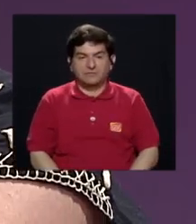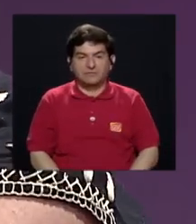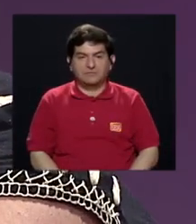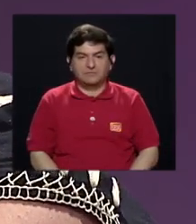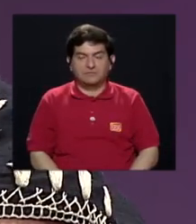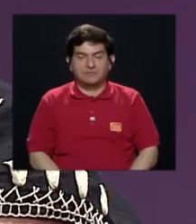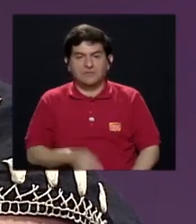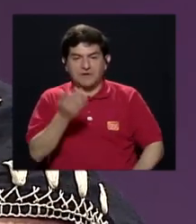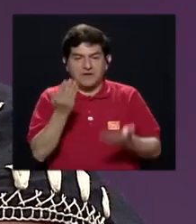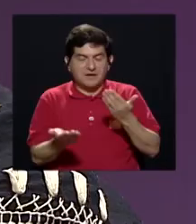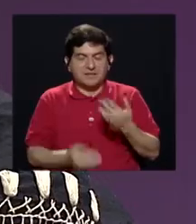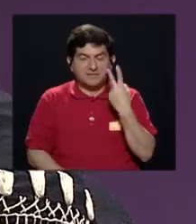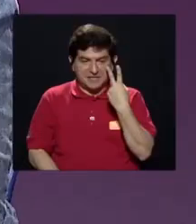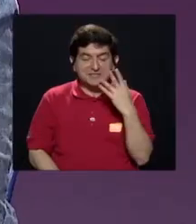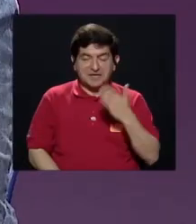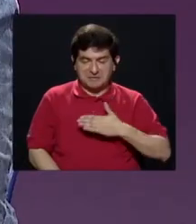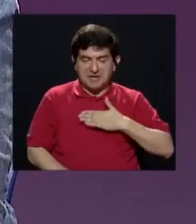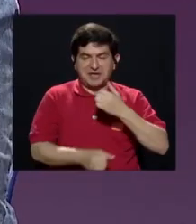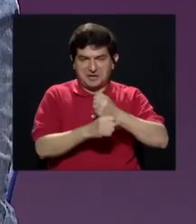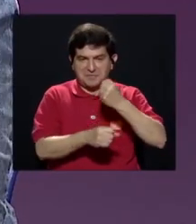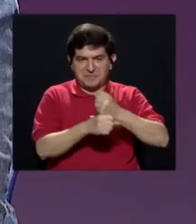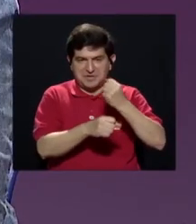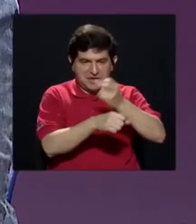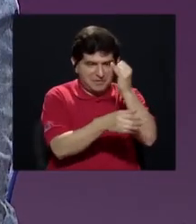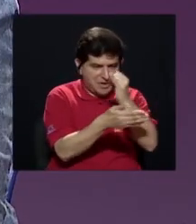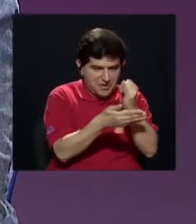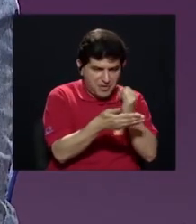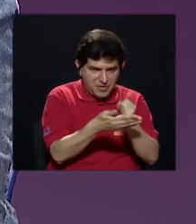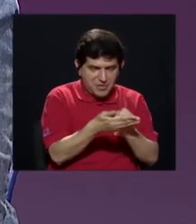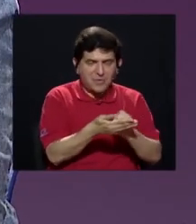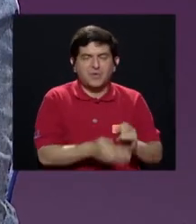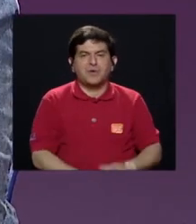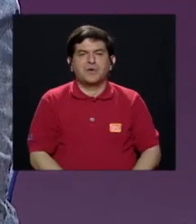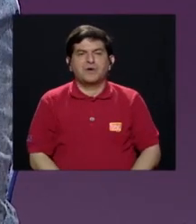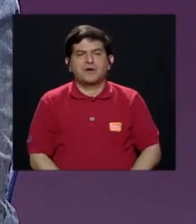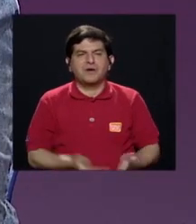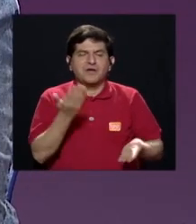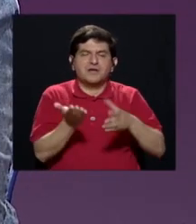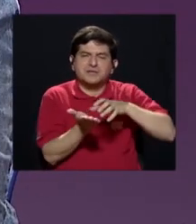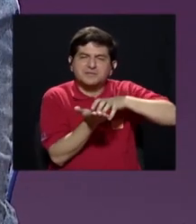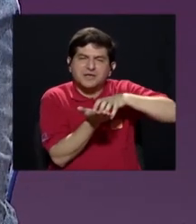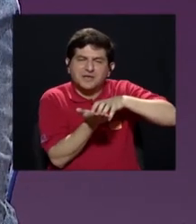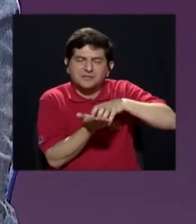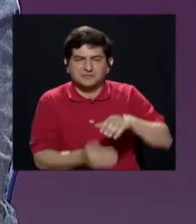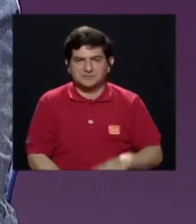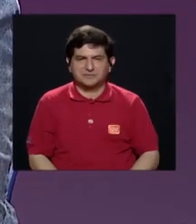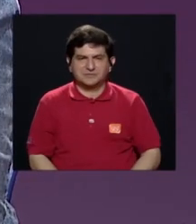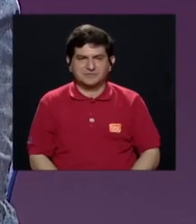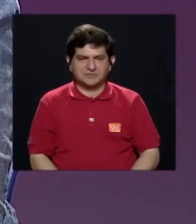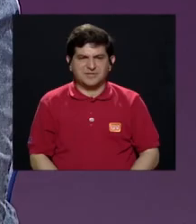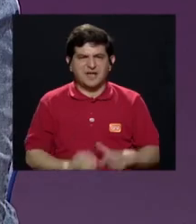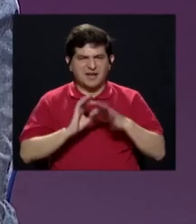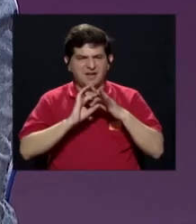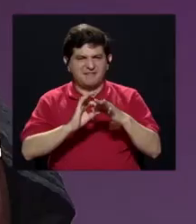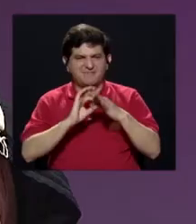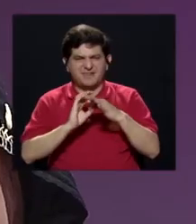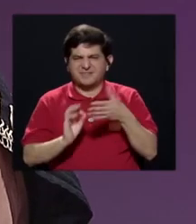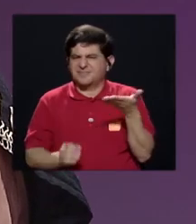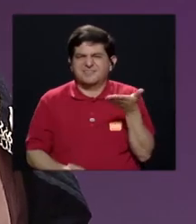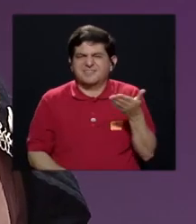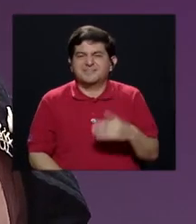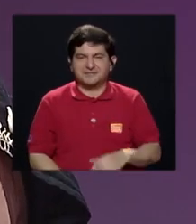ven en mis autorretratos, ¿verdad? Y el cuestionamiento de cosas como qué es una relación, ¿verdad?